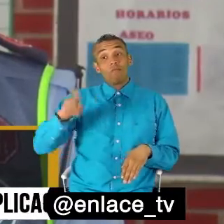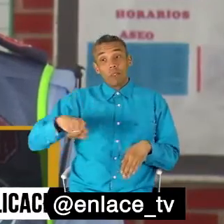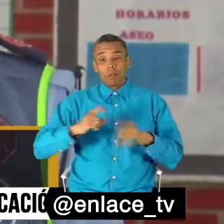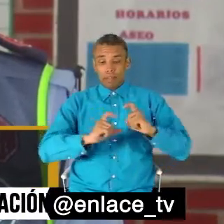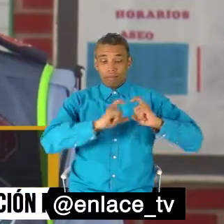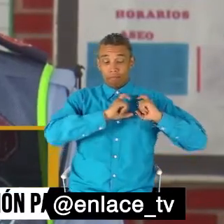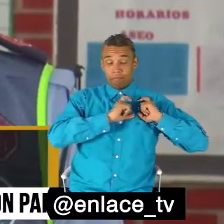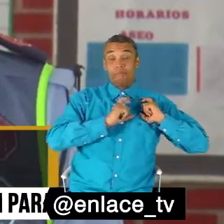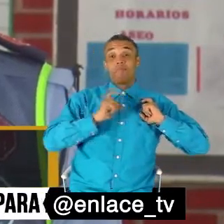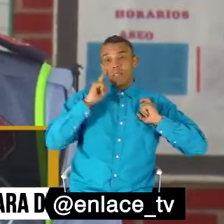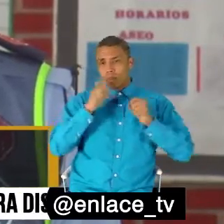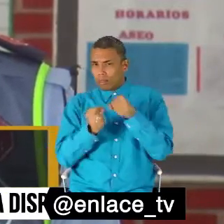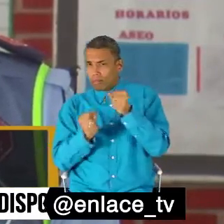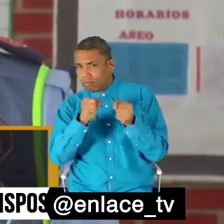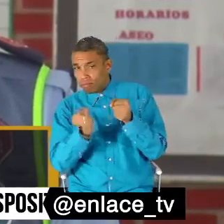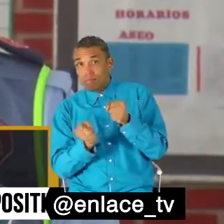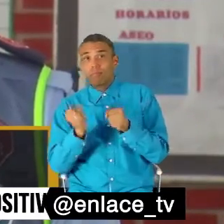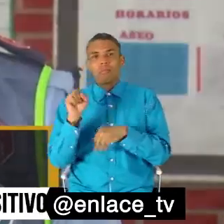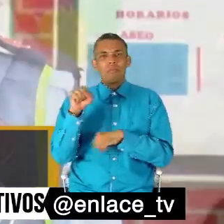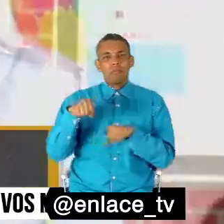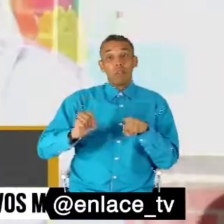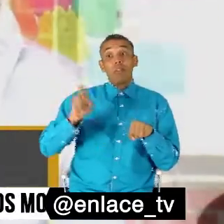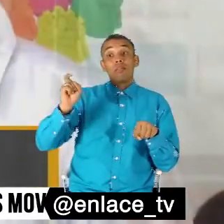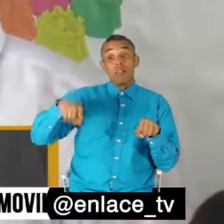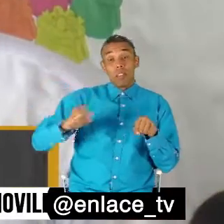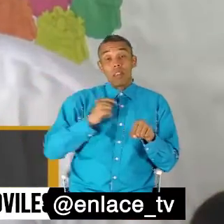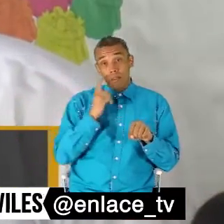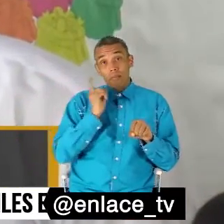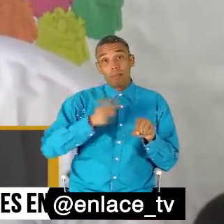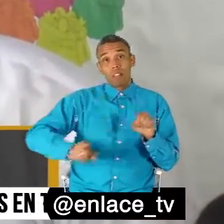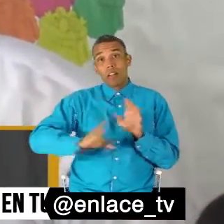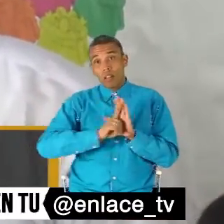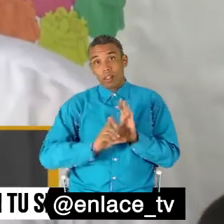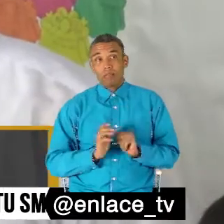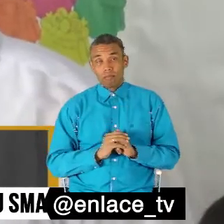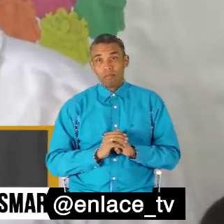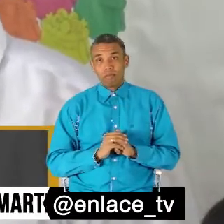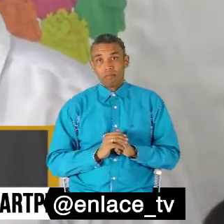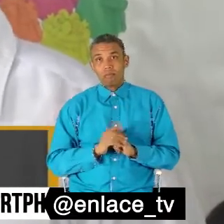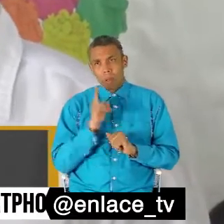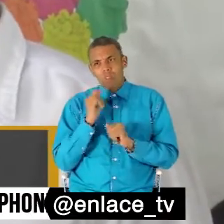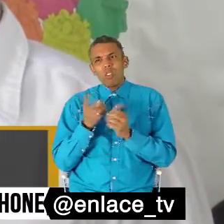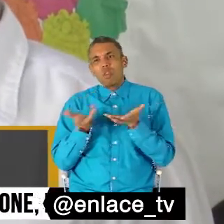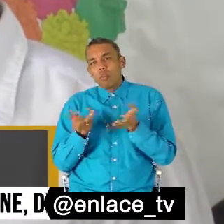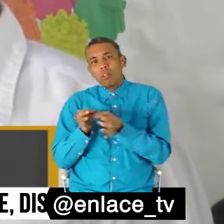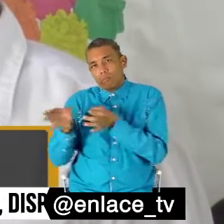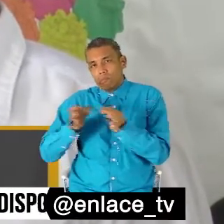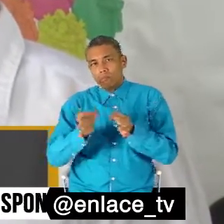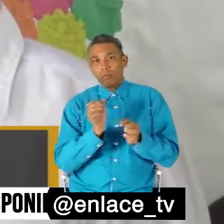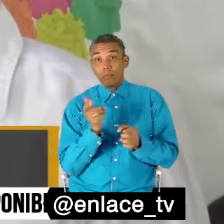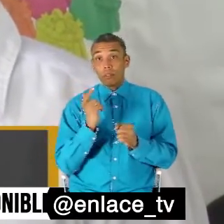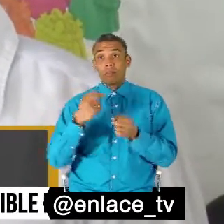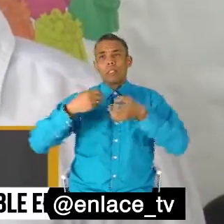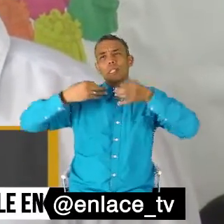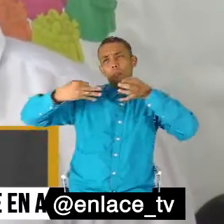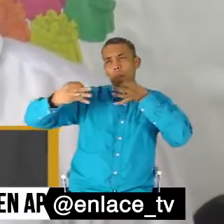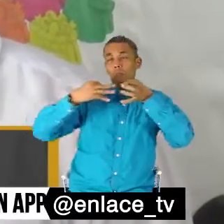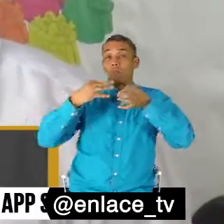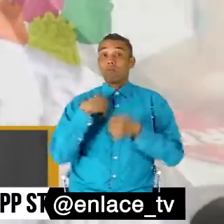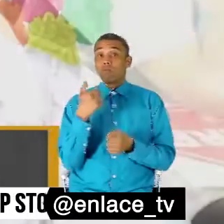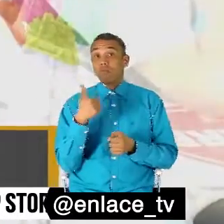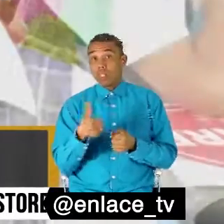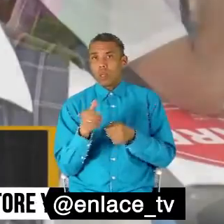de licencias y qué tipo de restricciones iban a tener. La aplicación me pareció muy buena porque hay cosas que no sabíamos y ellos